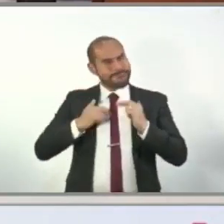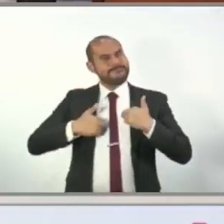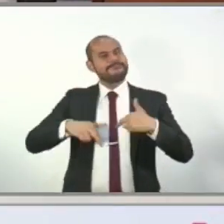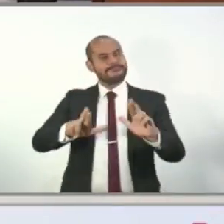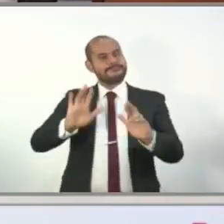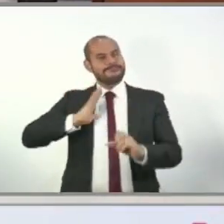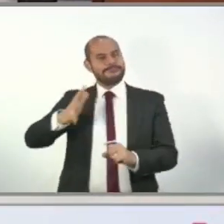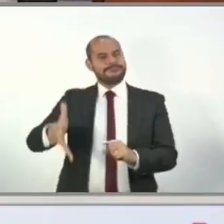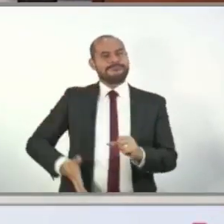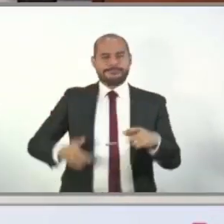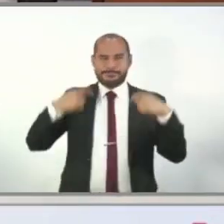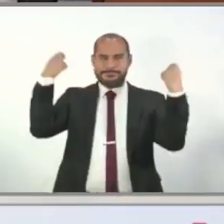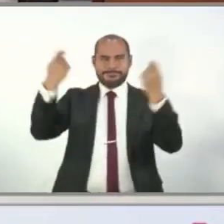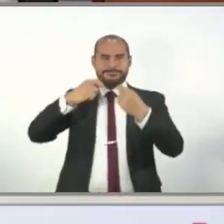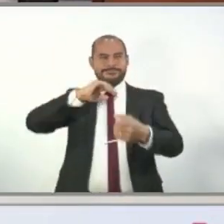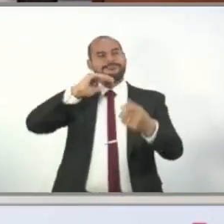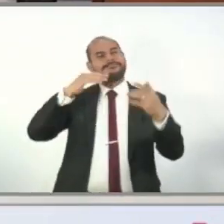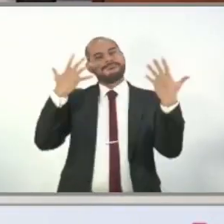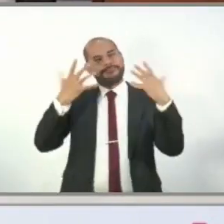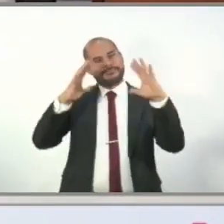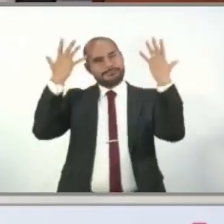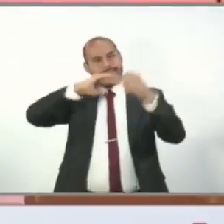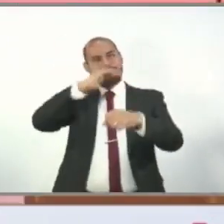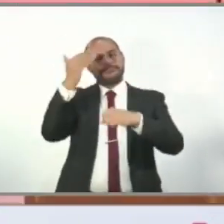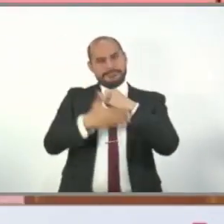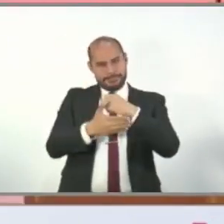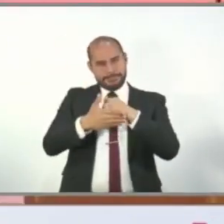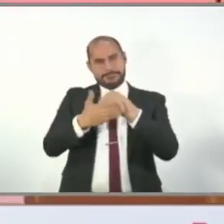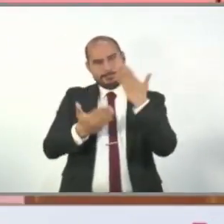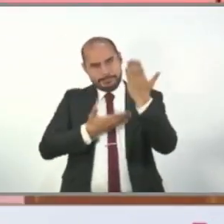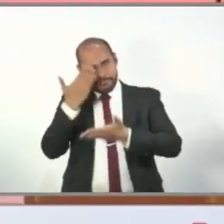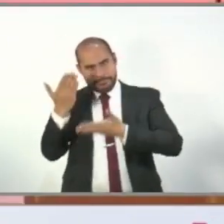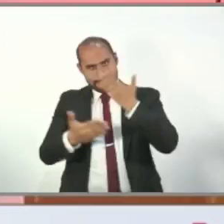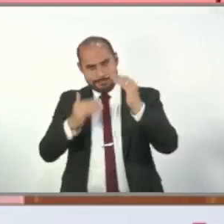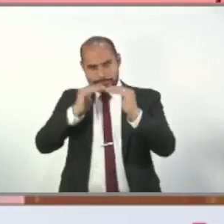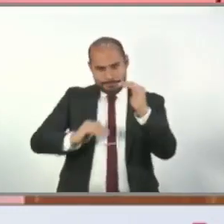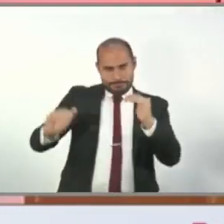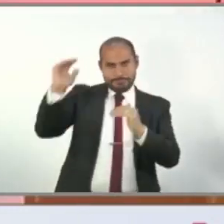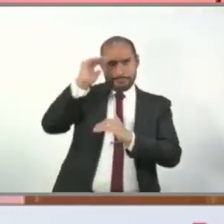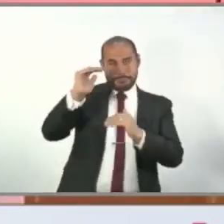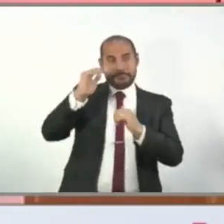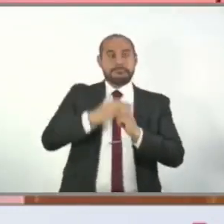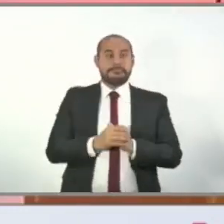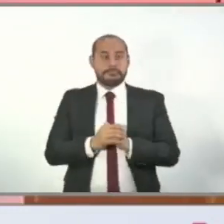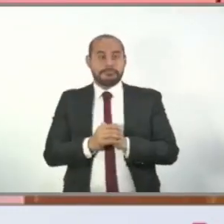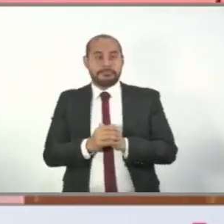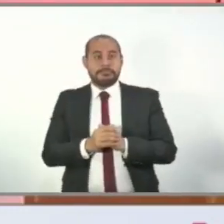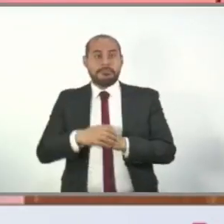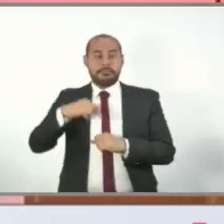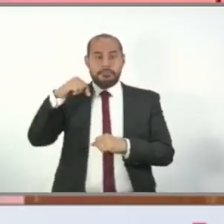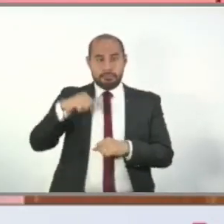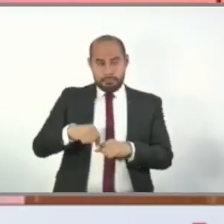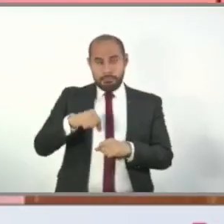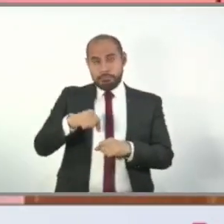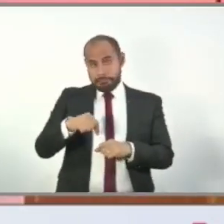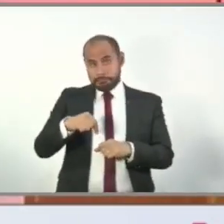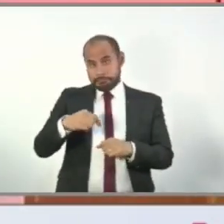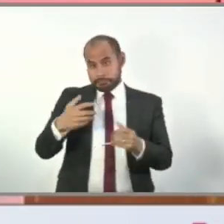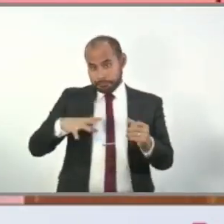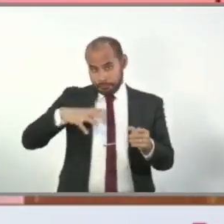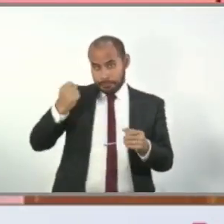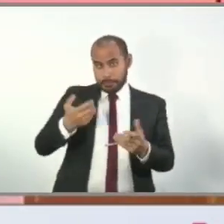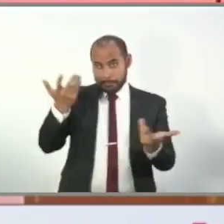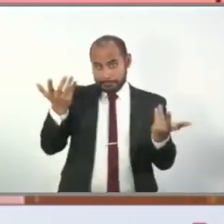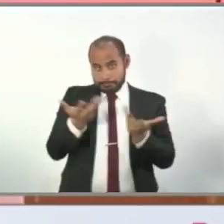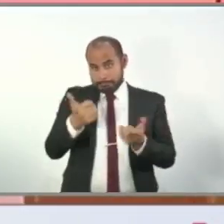culminación de sus estudios de posgrado. El mérito es de ustedes, que han hecho un esfuerzo extraordinario por